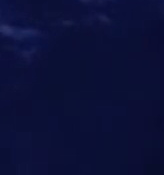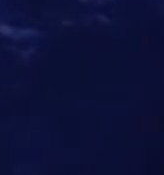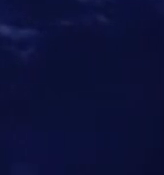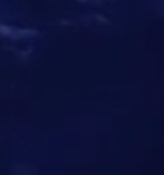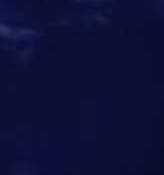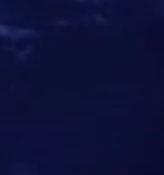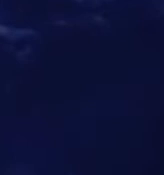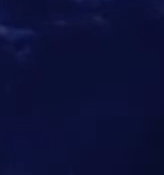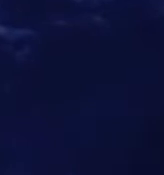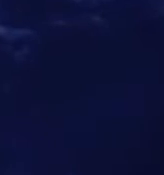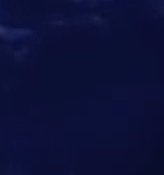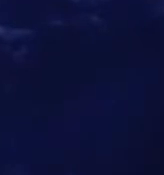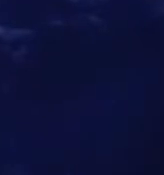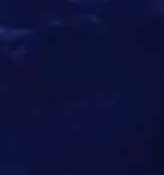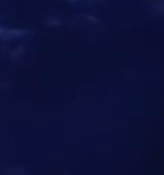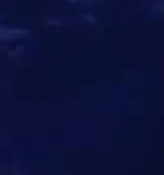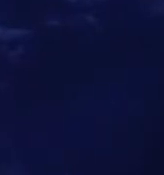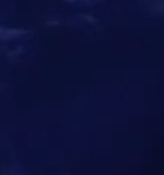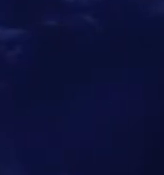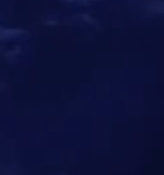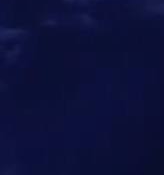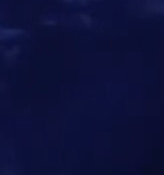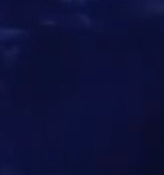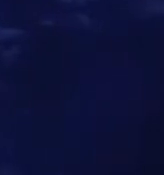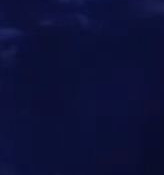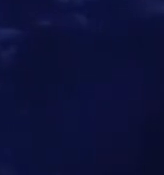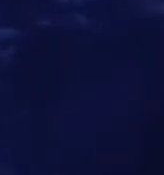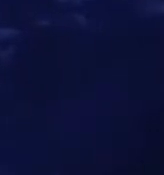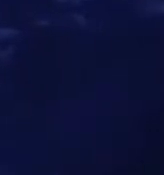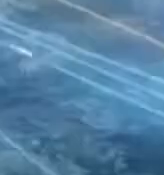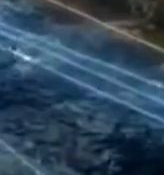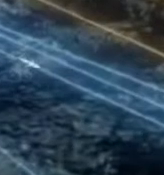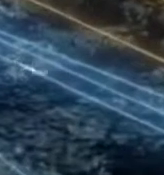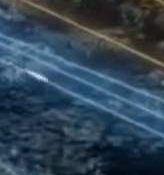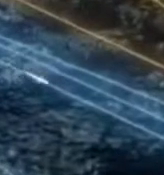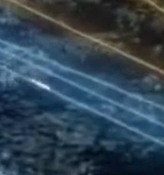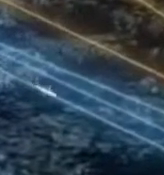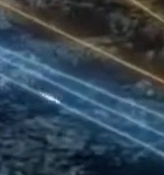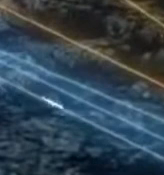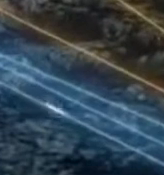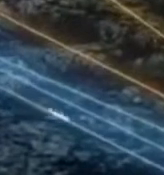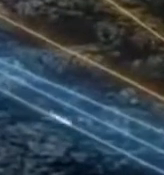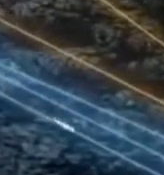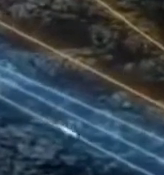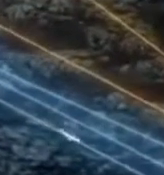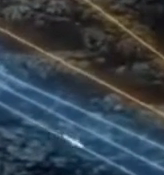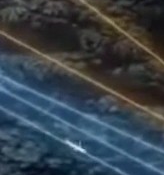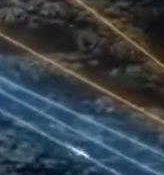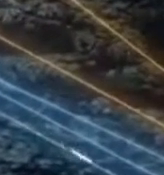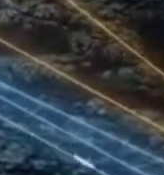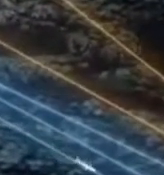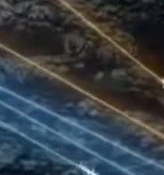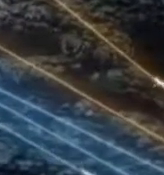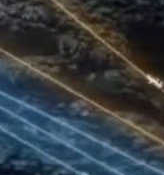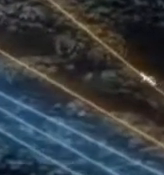camino, no habrá afectación, ya que cada uno viajará a su propia altitud. Estos diseños del espacio